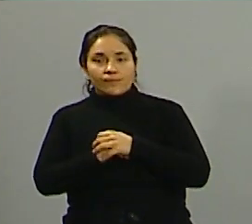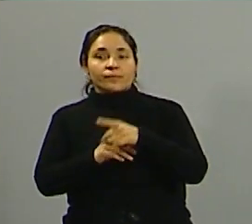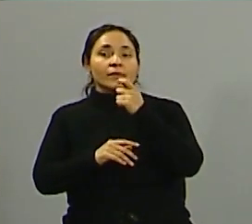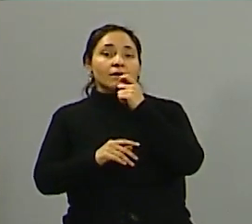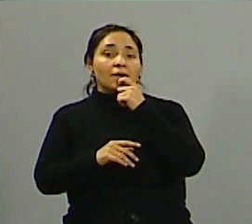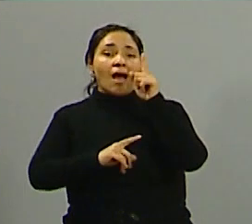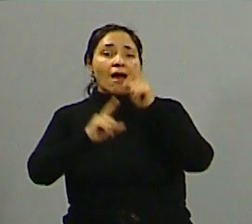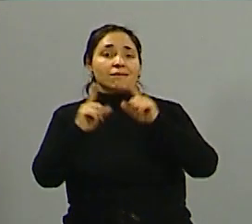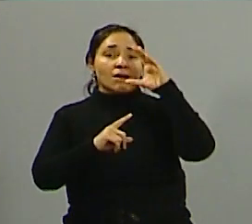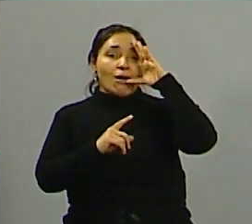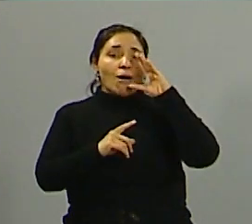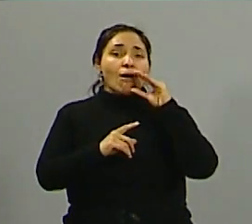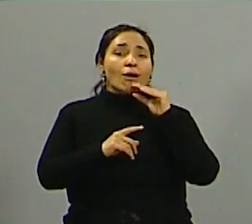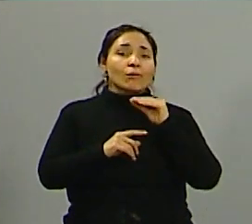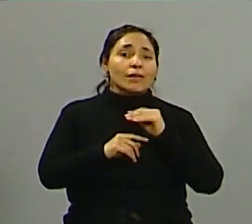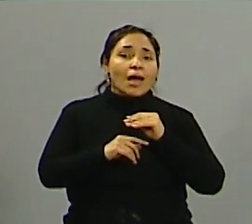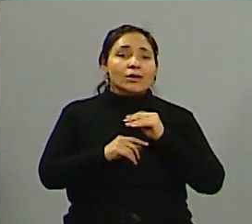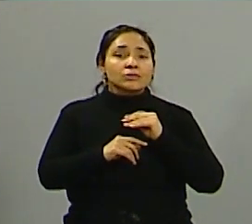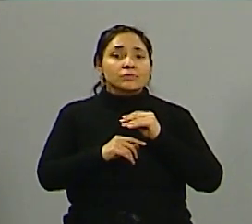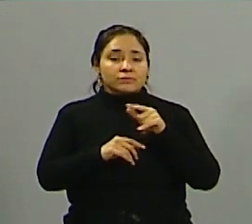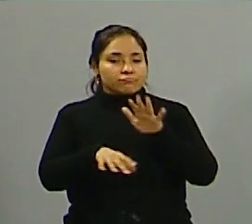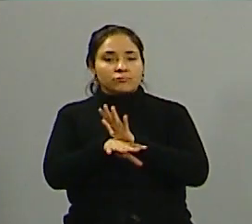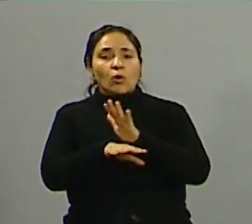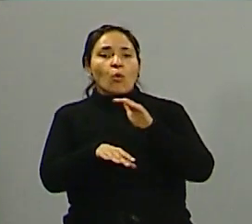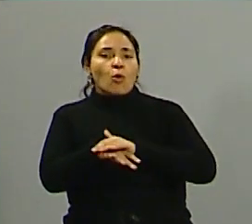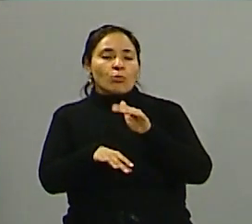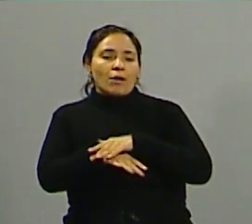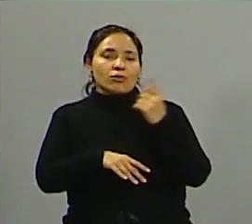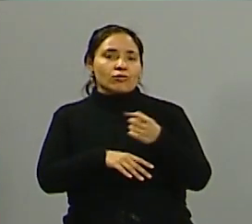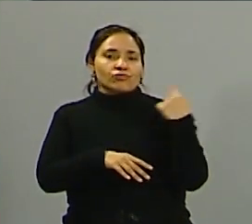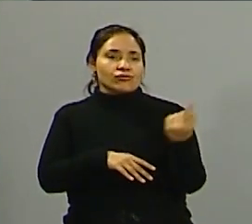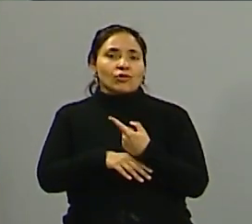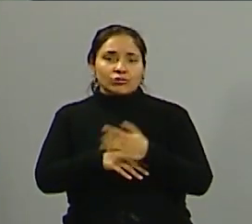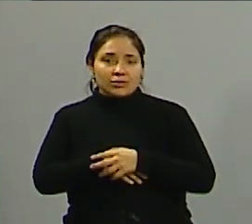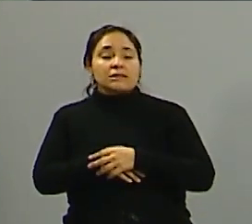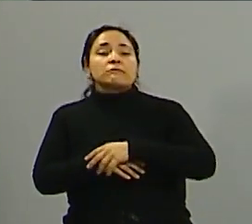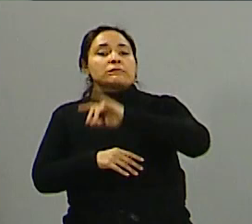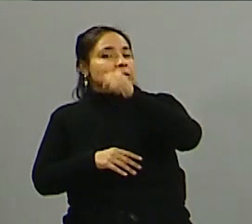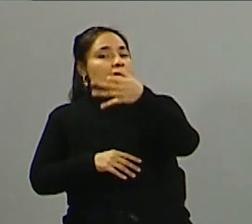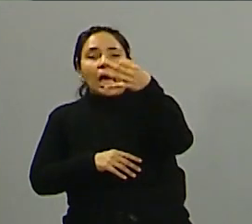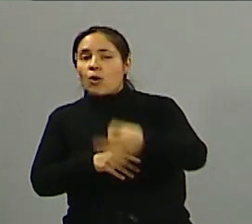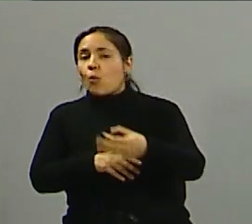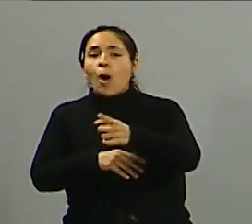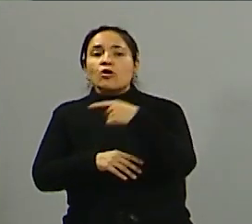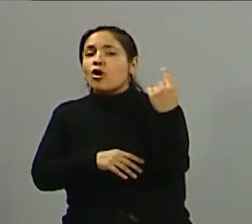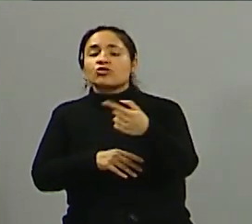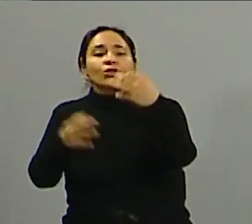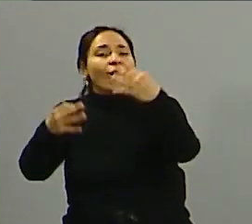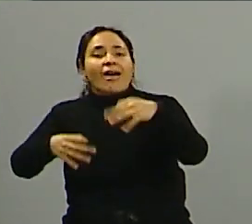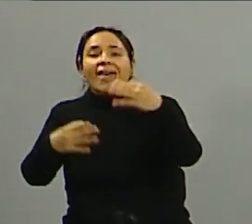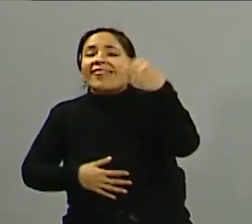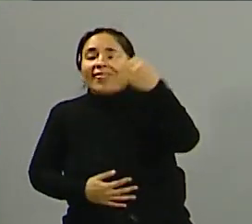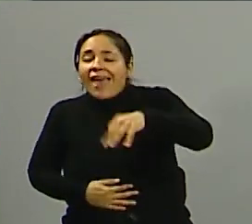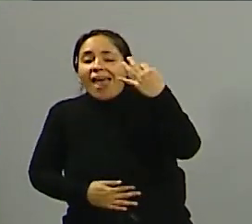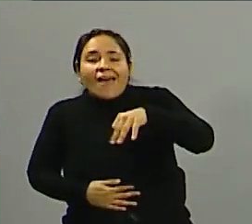olvidamos, la culpa va a ser solamente nuestra. Absolutamente, absolutamente. Es nuestro deber mantener la memoria